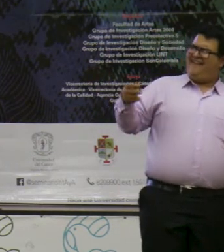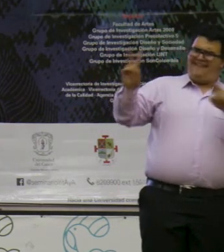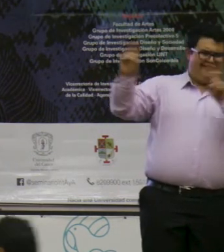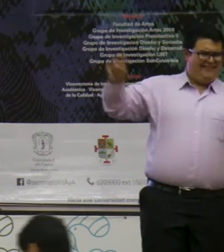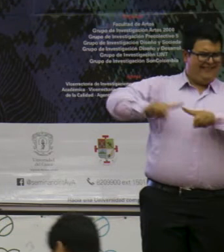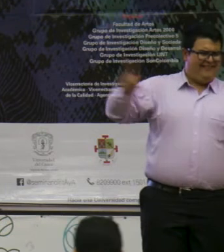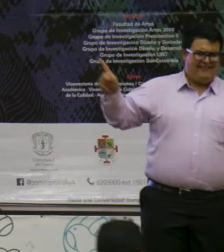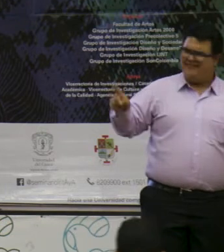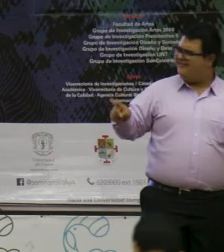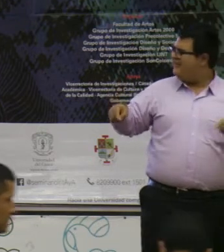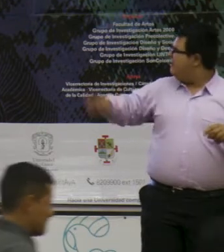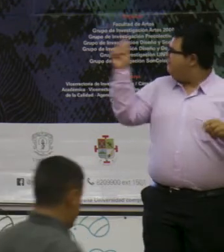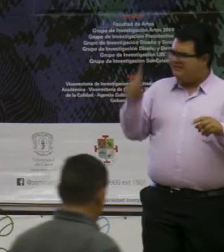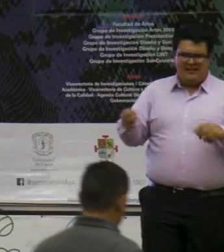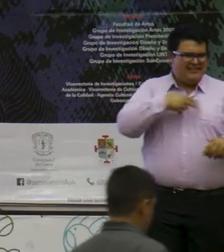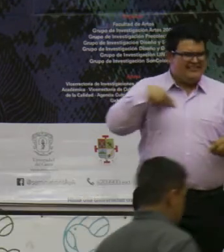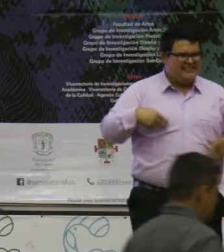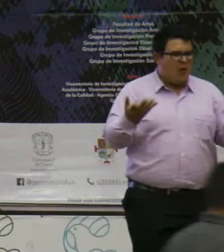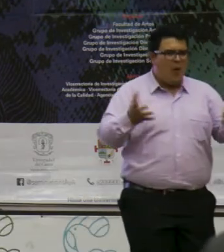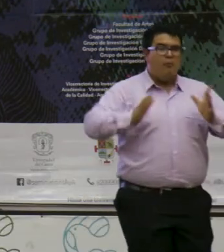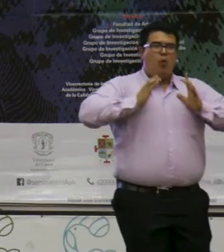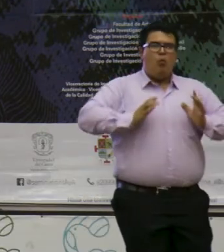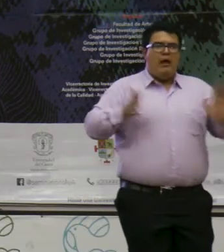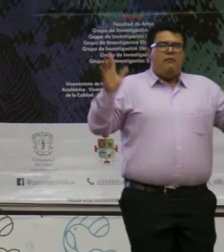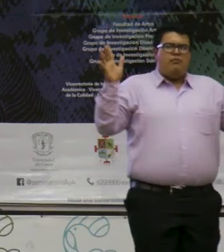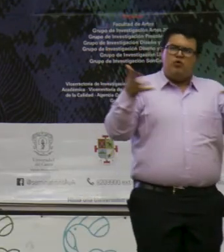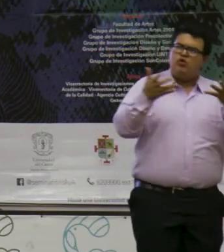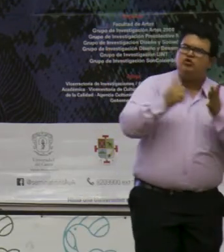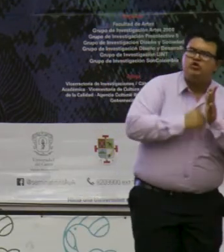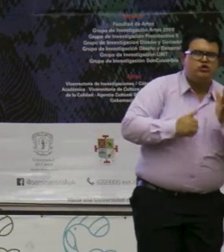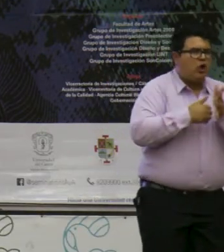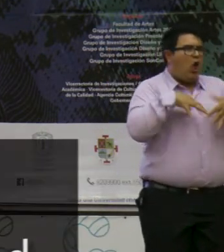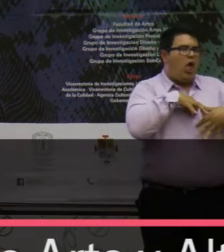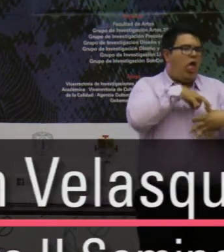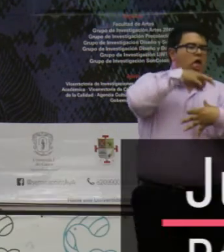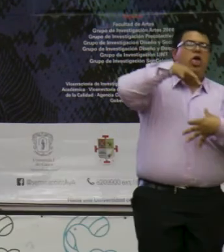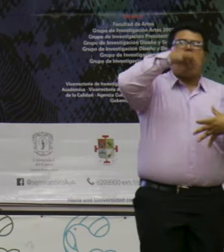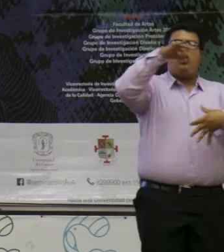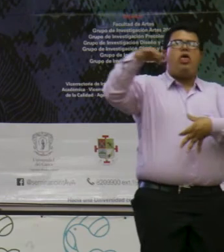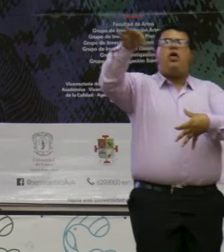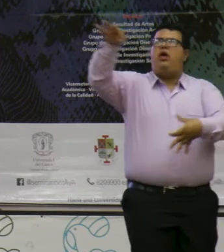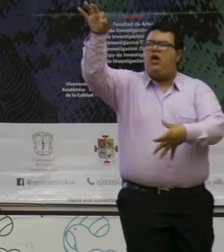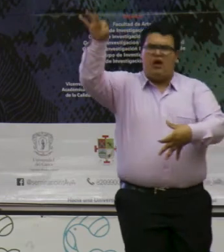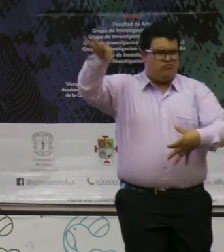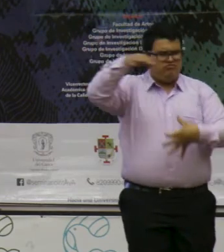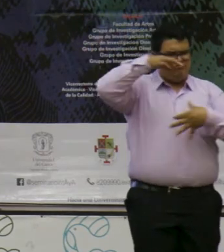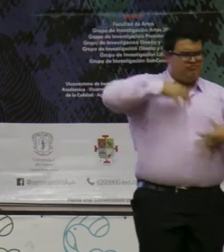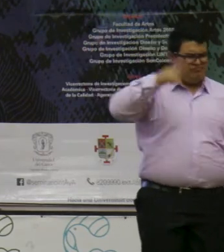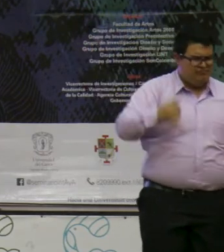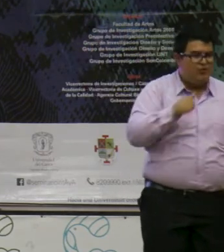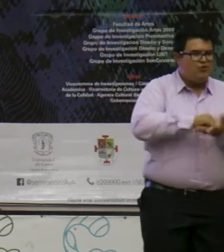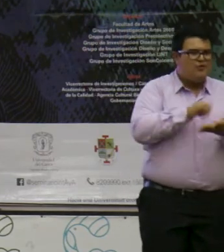Para ellos el cuerpo sigue siendo esta cosa rara entre material, no material, se fuga, no se fuga. O sea, un poco lo que pasaba ayer con